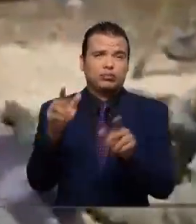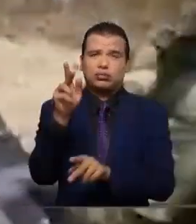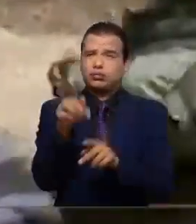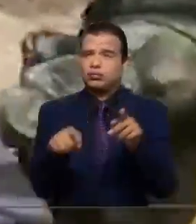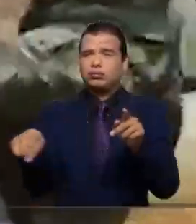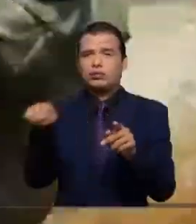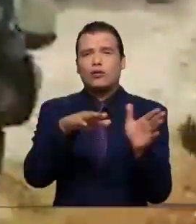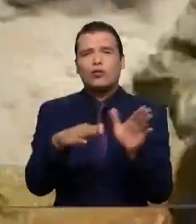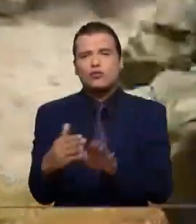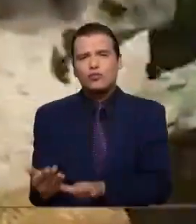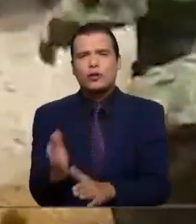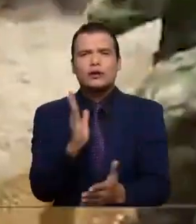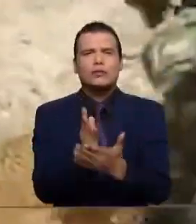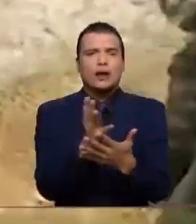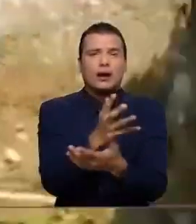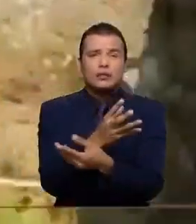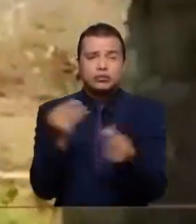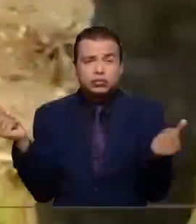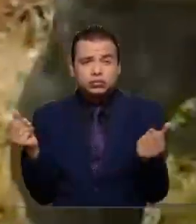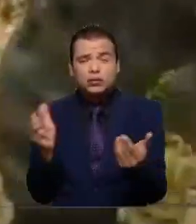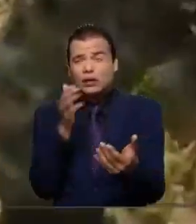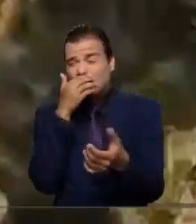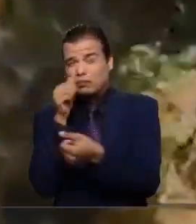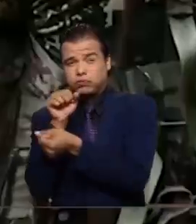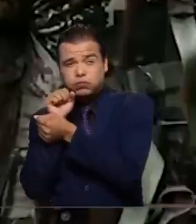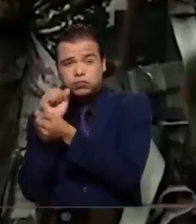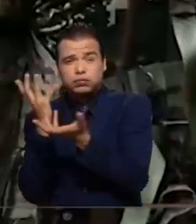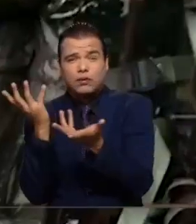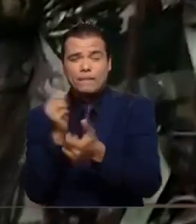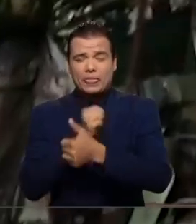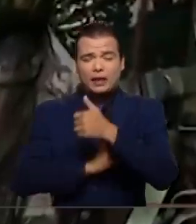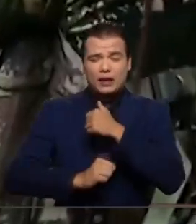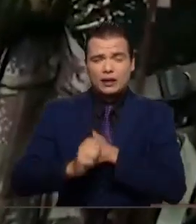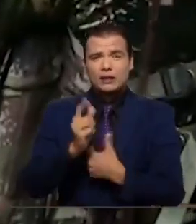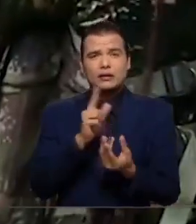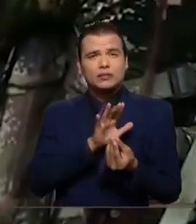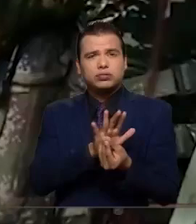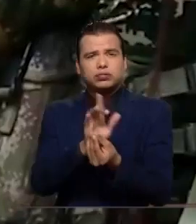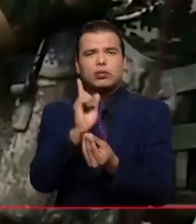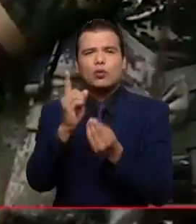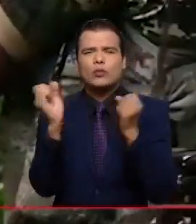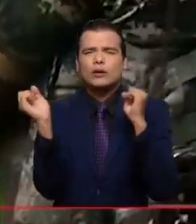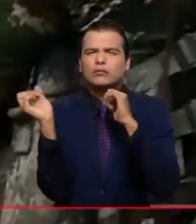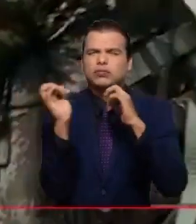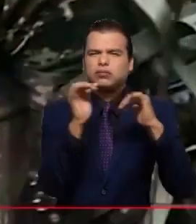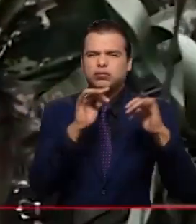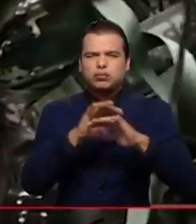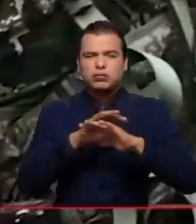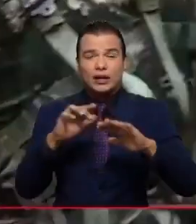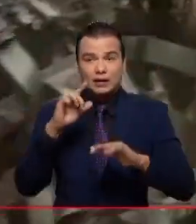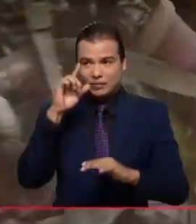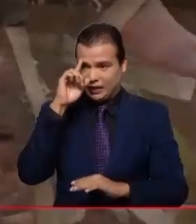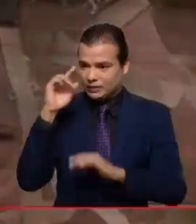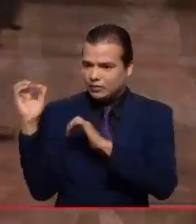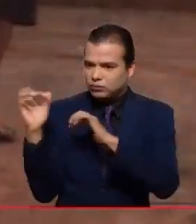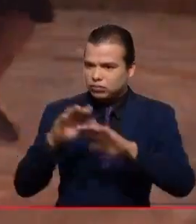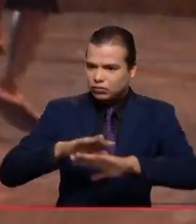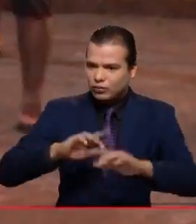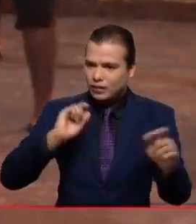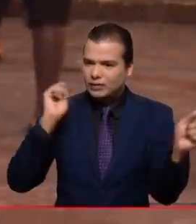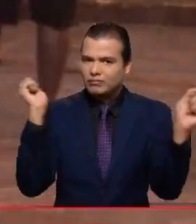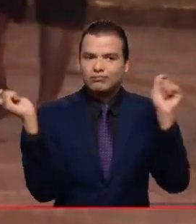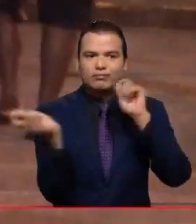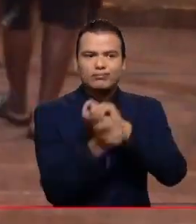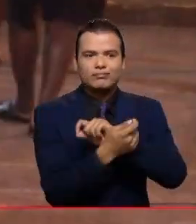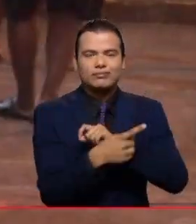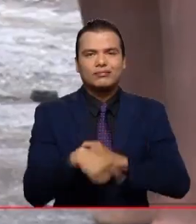secuestradas, desaparecidas, heridas y desplazadas de sus territorios. Pensar en que el sonido de las balas quedará en el pasado para escuchar el canto de los